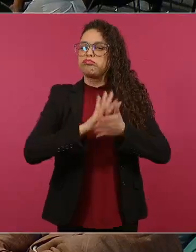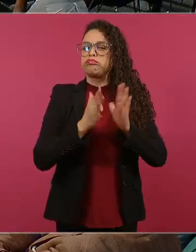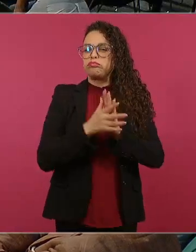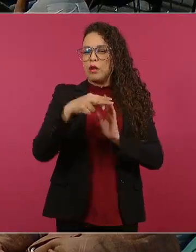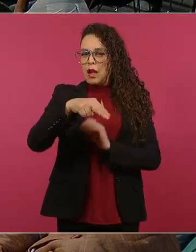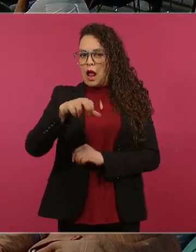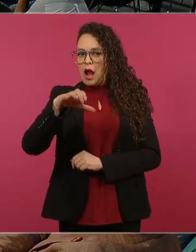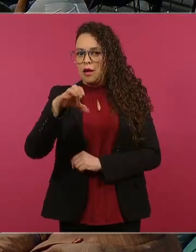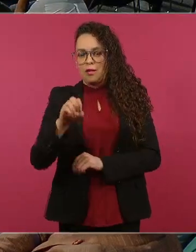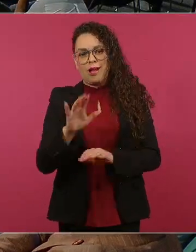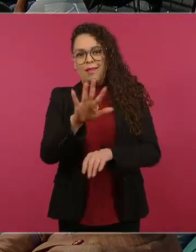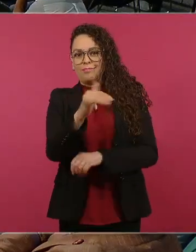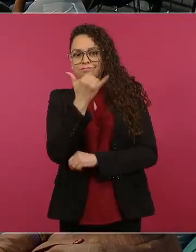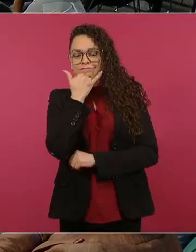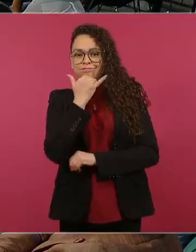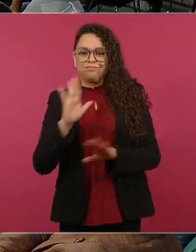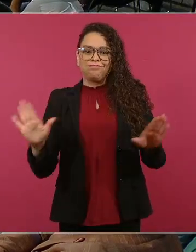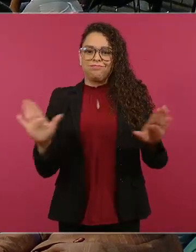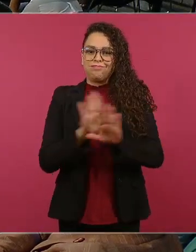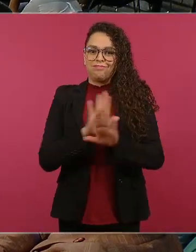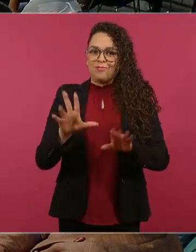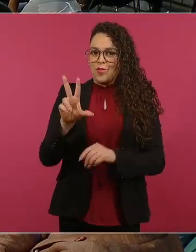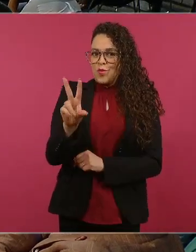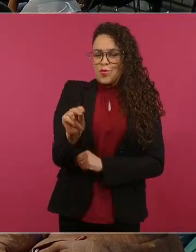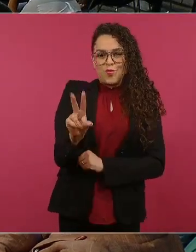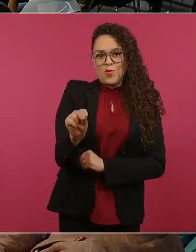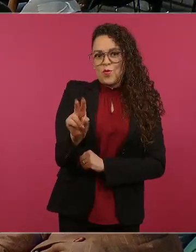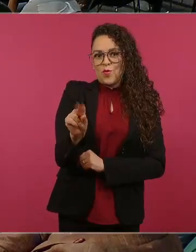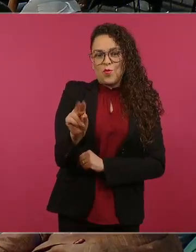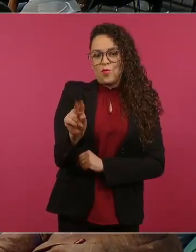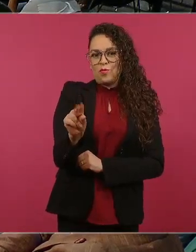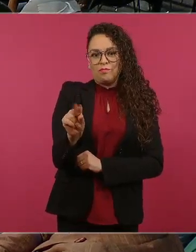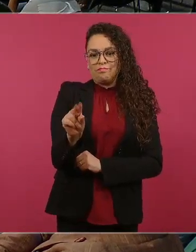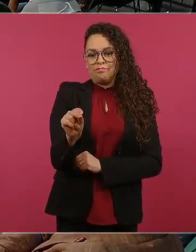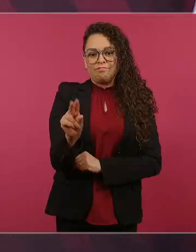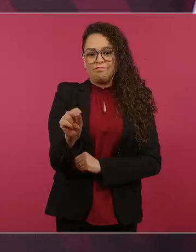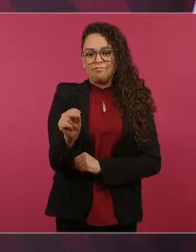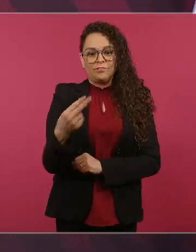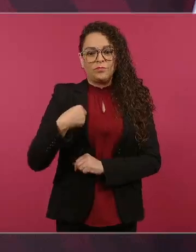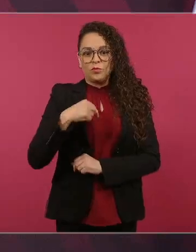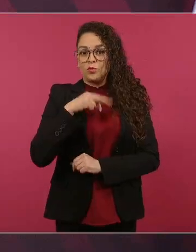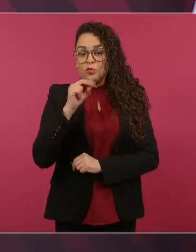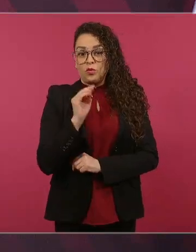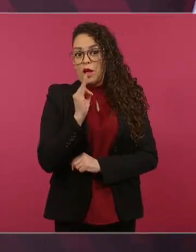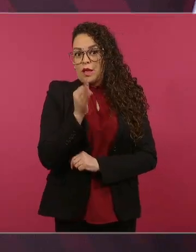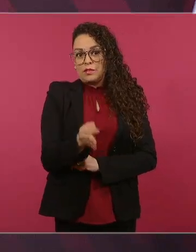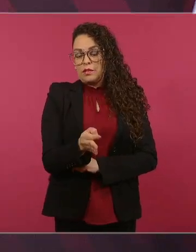nosotros no aceptamos que se fabriquen delitos.